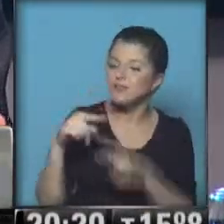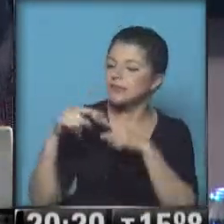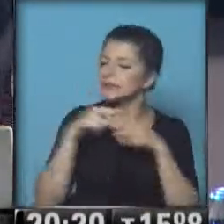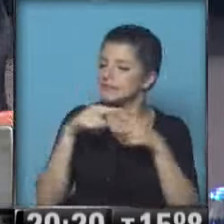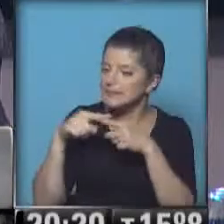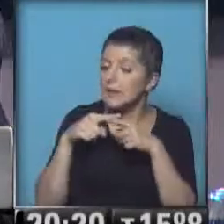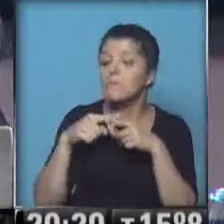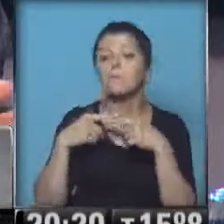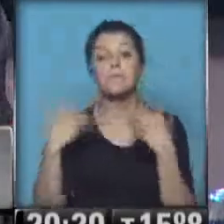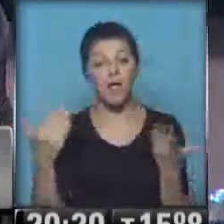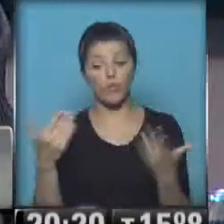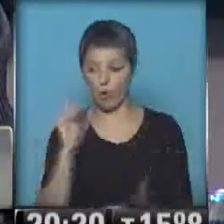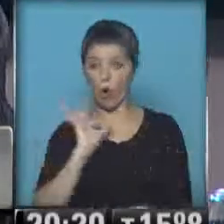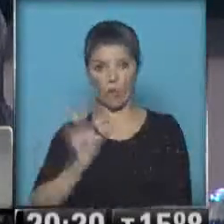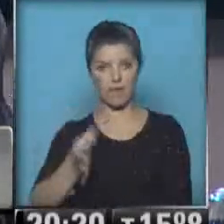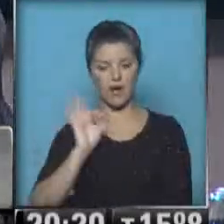pero obliga